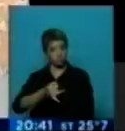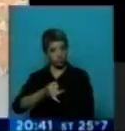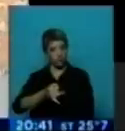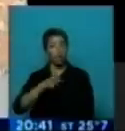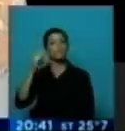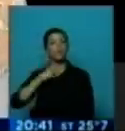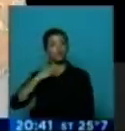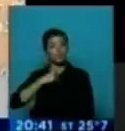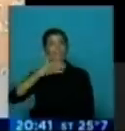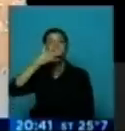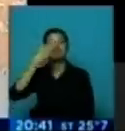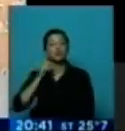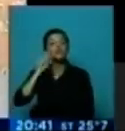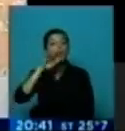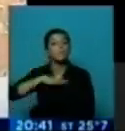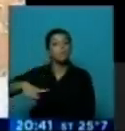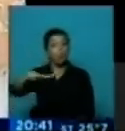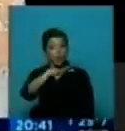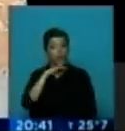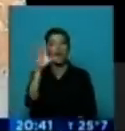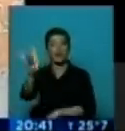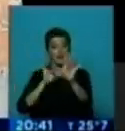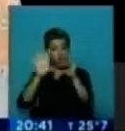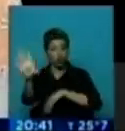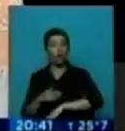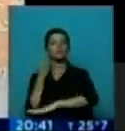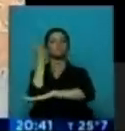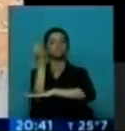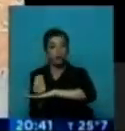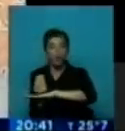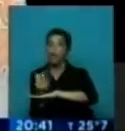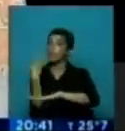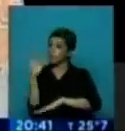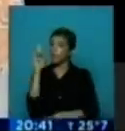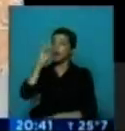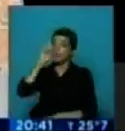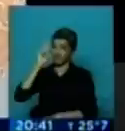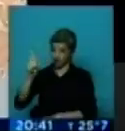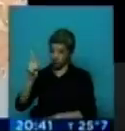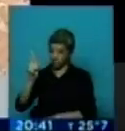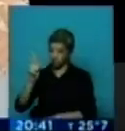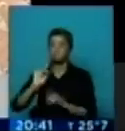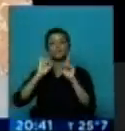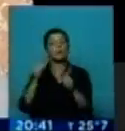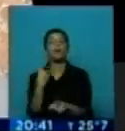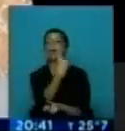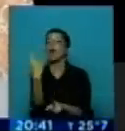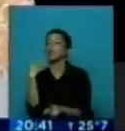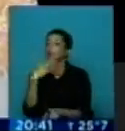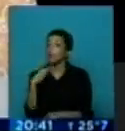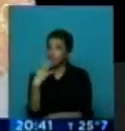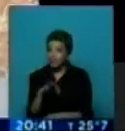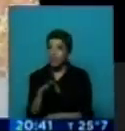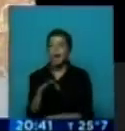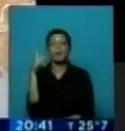por voluntad popular tenemos que aprender a respetar, y además cada uno también tiene que aprender